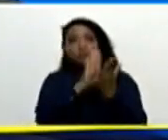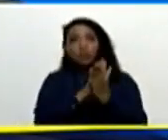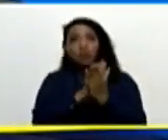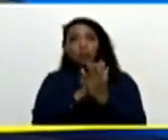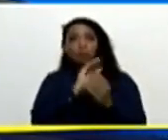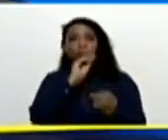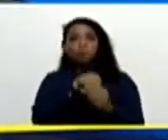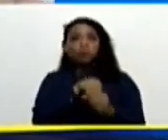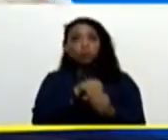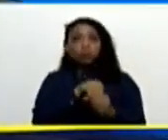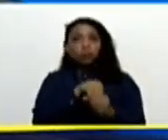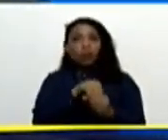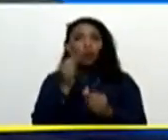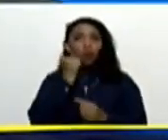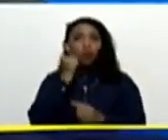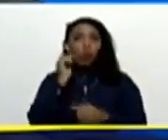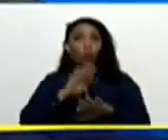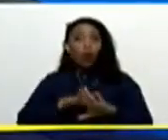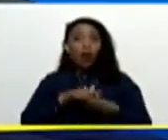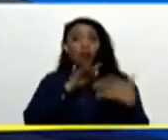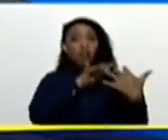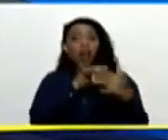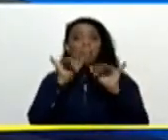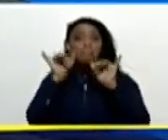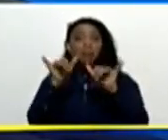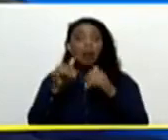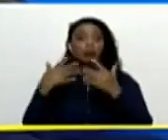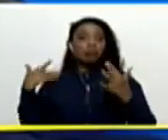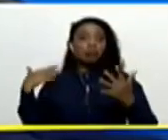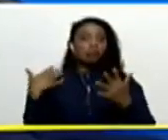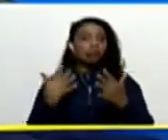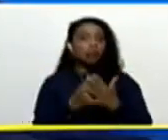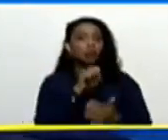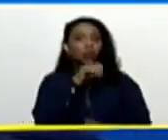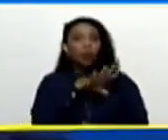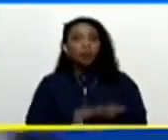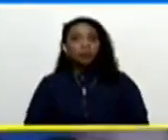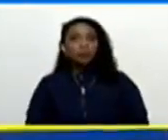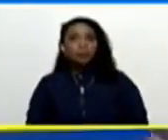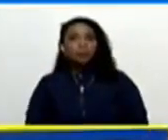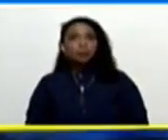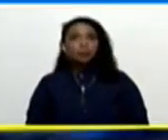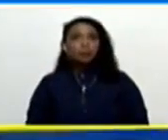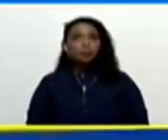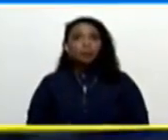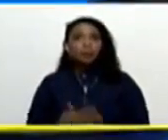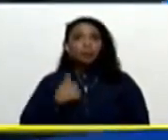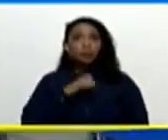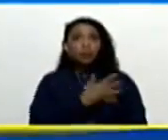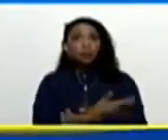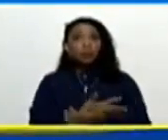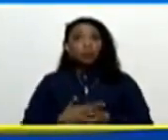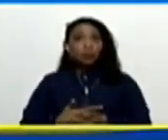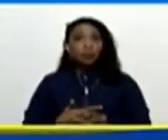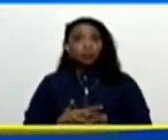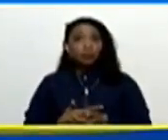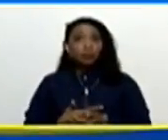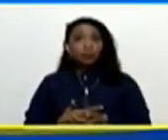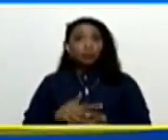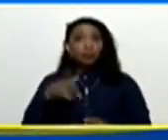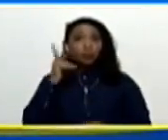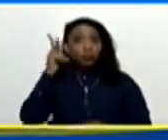invasores, porque la batalla ha sido la misma a lo largo de la historia. Y en nuestra sangre corre sangre